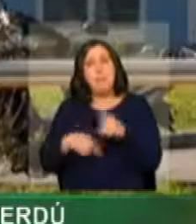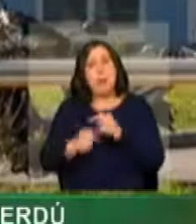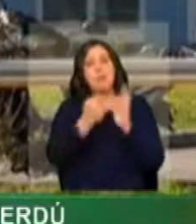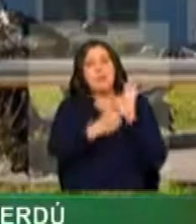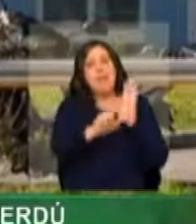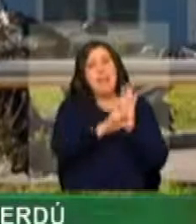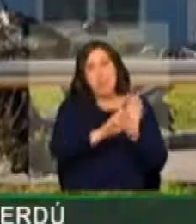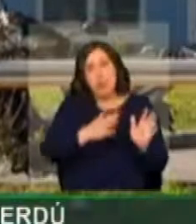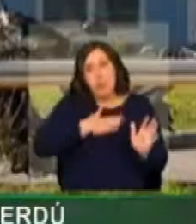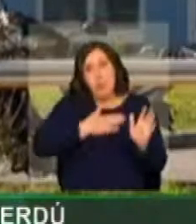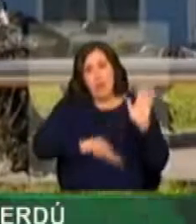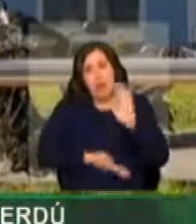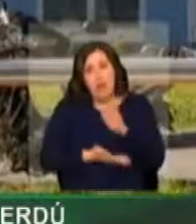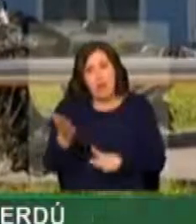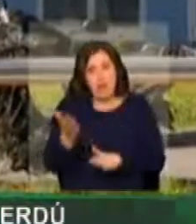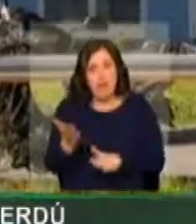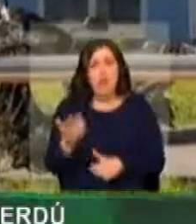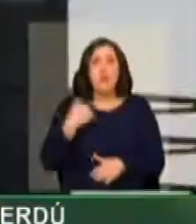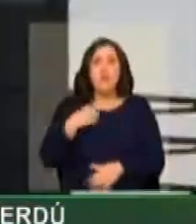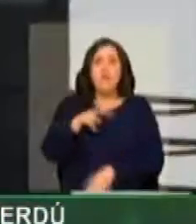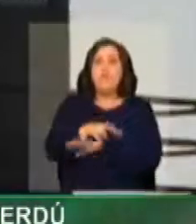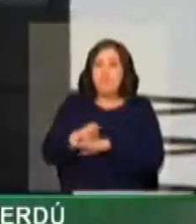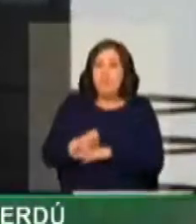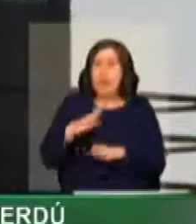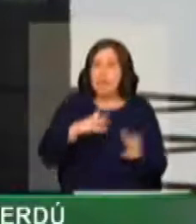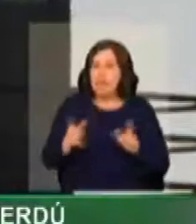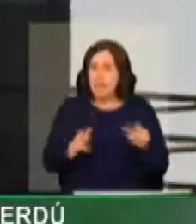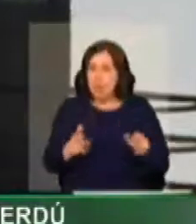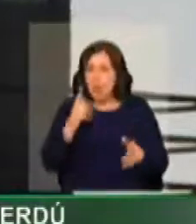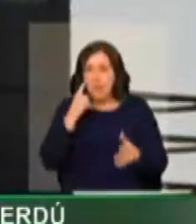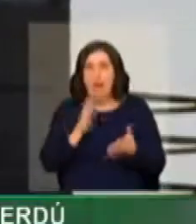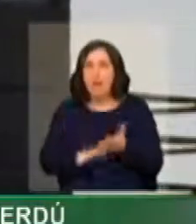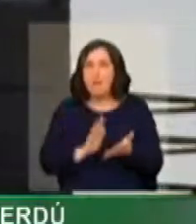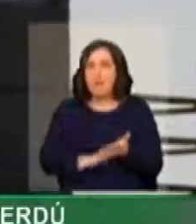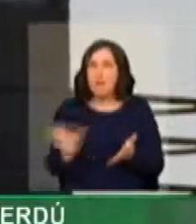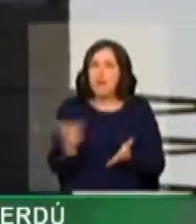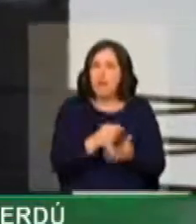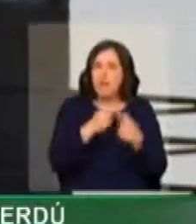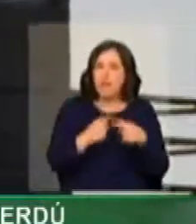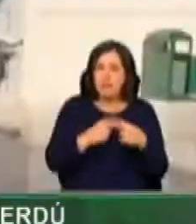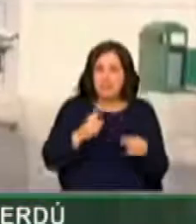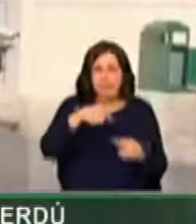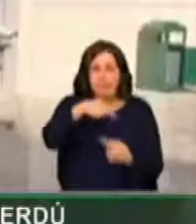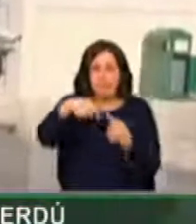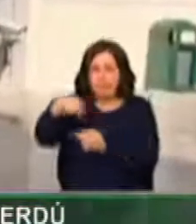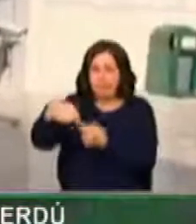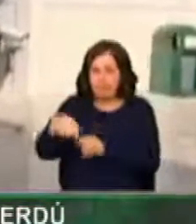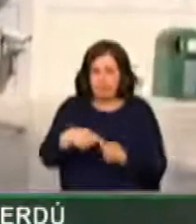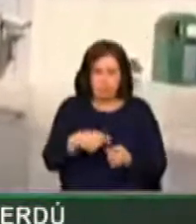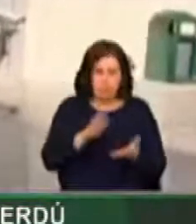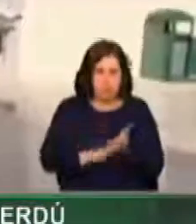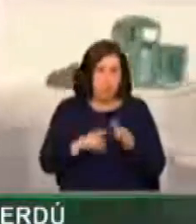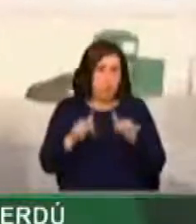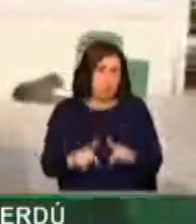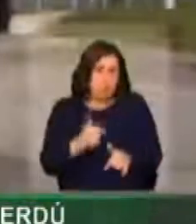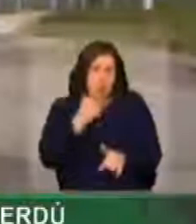de autoevasión. La fiscal en ese lapso va a corroborar todas las versiones que se tienen respecto al hecho. Además, Martínez señaló